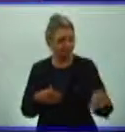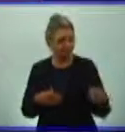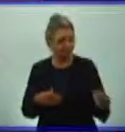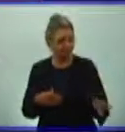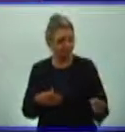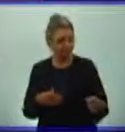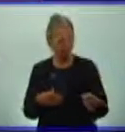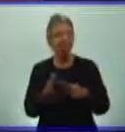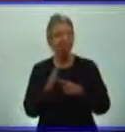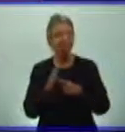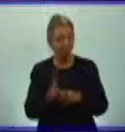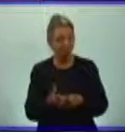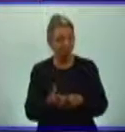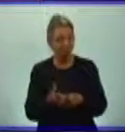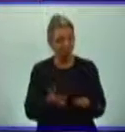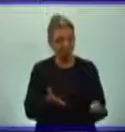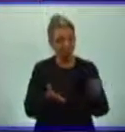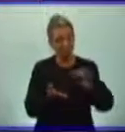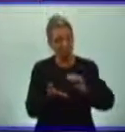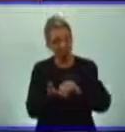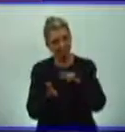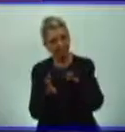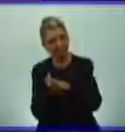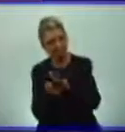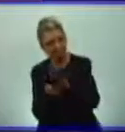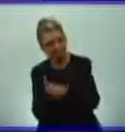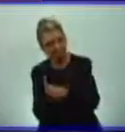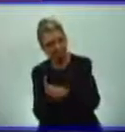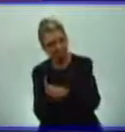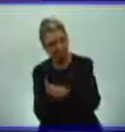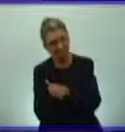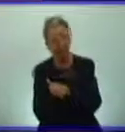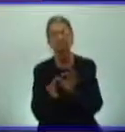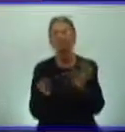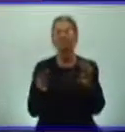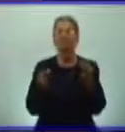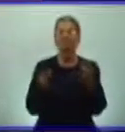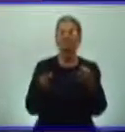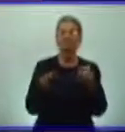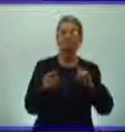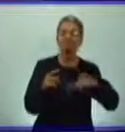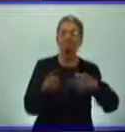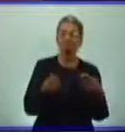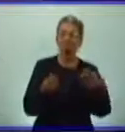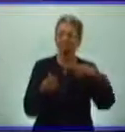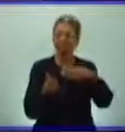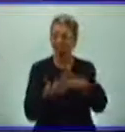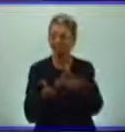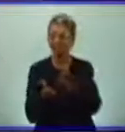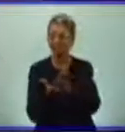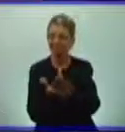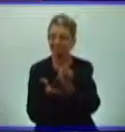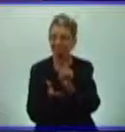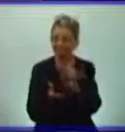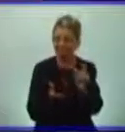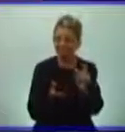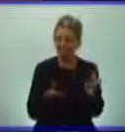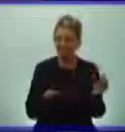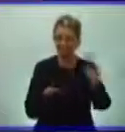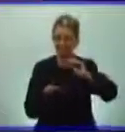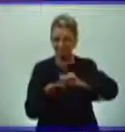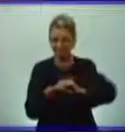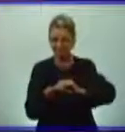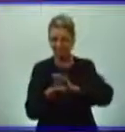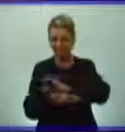les sugiere que las vayan guardando y si las pueden ir perfeccionando para cuando comiencen en sus escuelas, la incluyan en su álbum